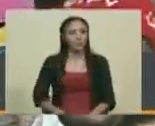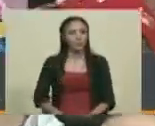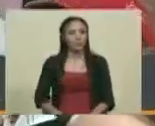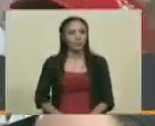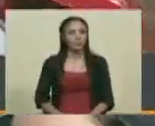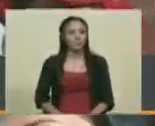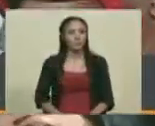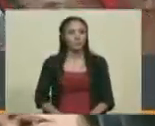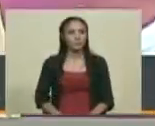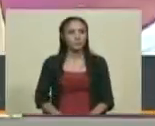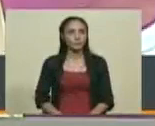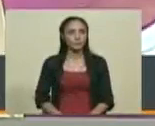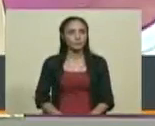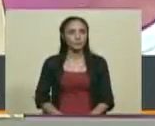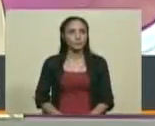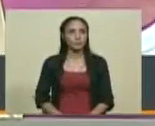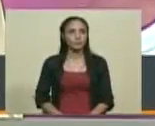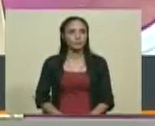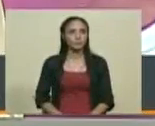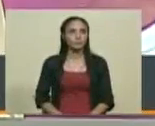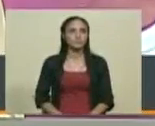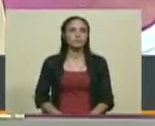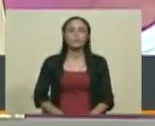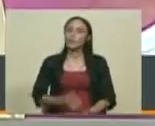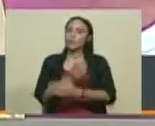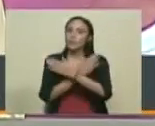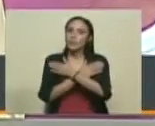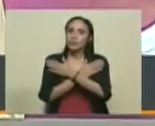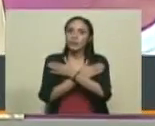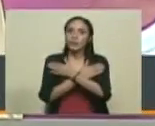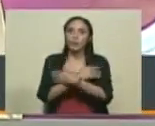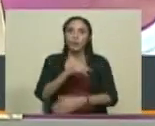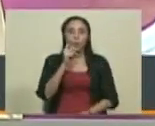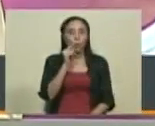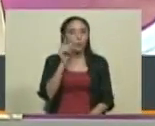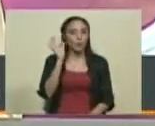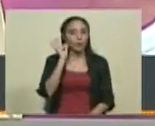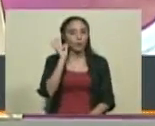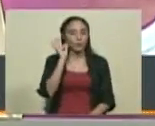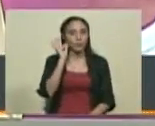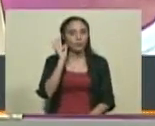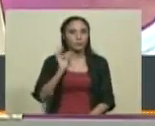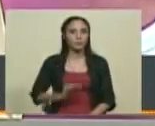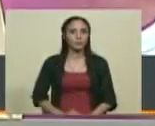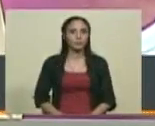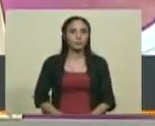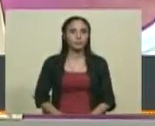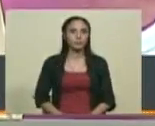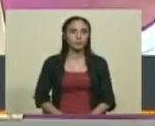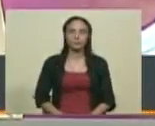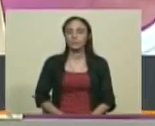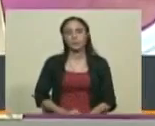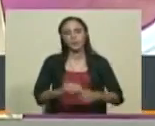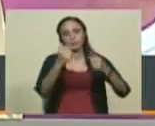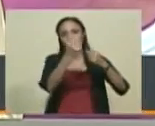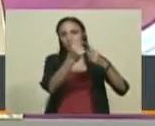a los compañeros y compañeras, a José Luis